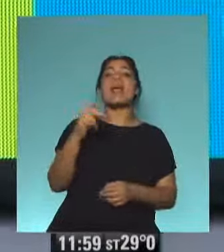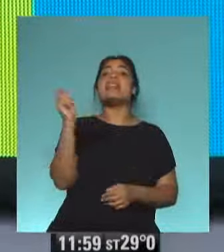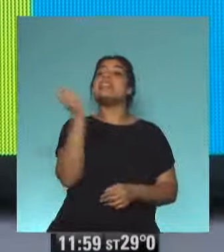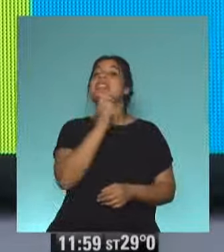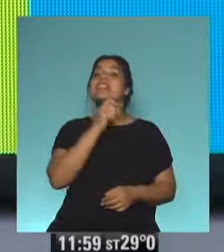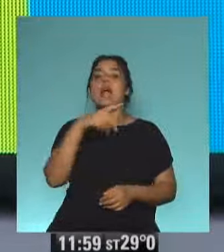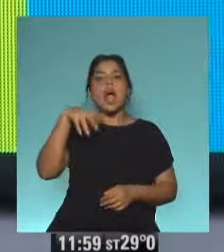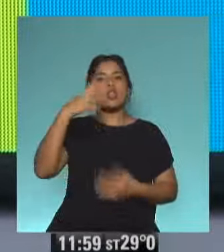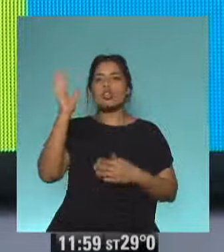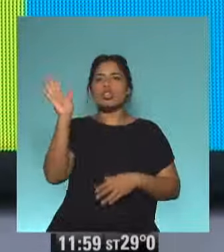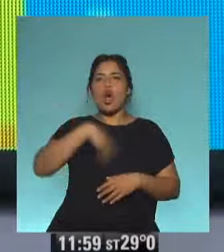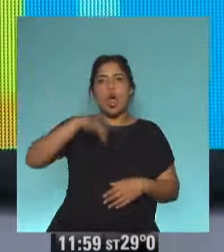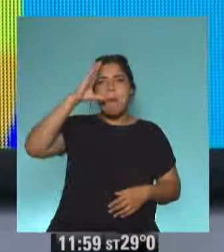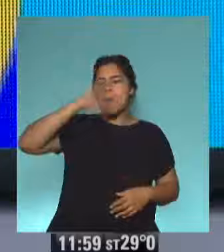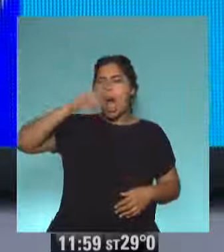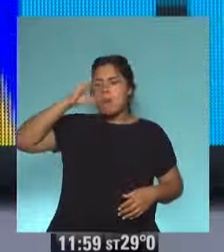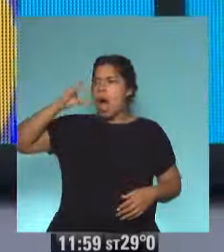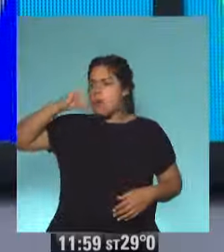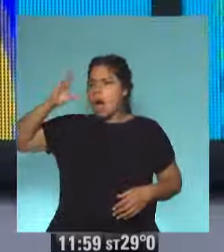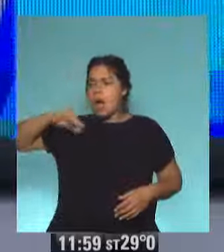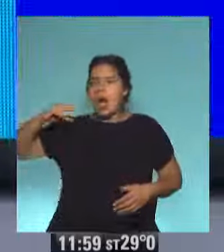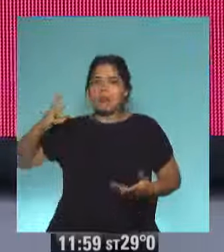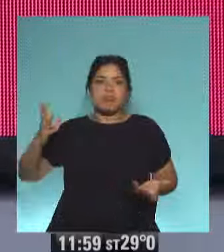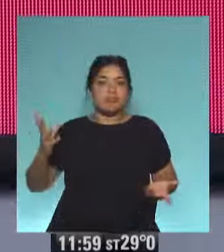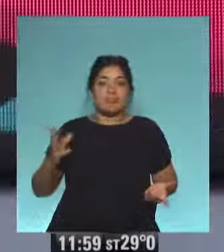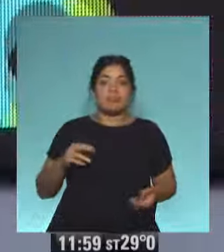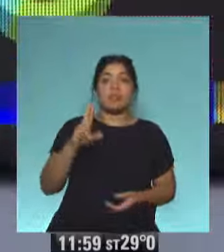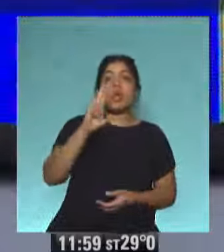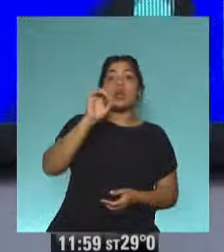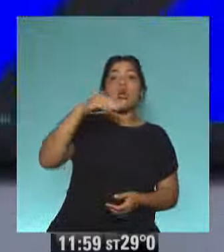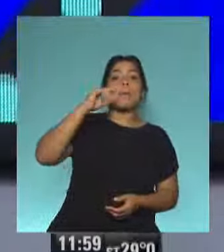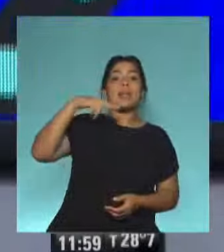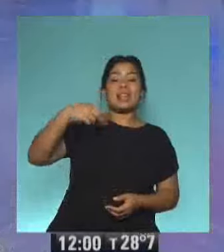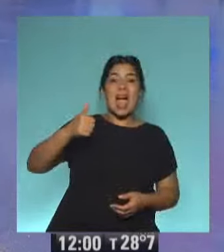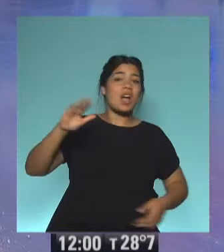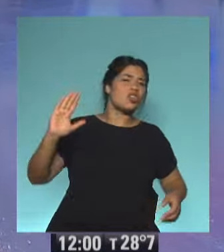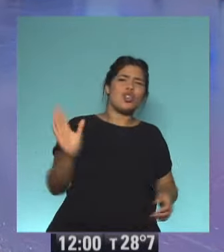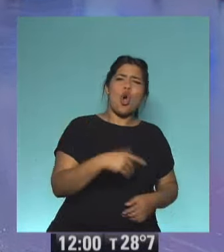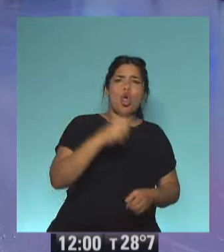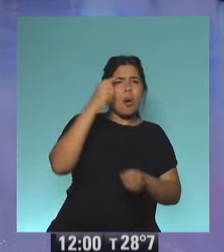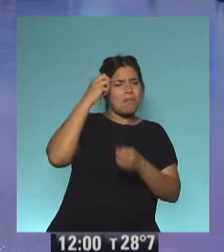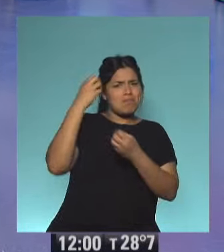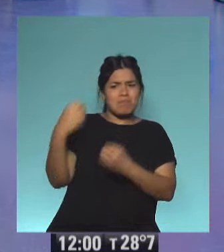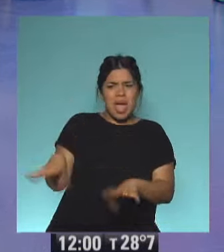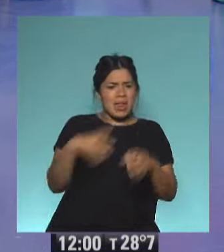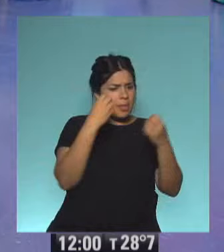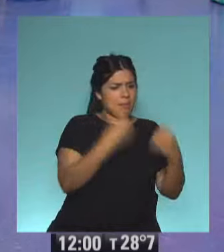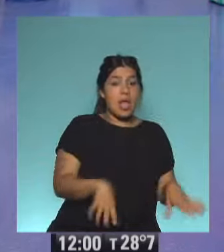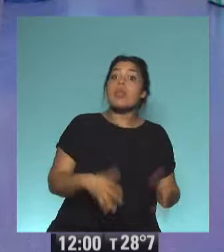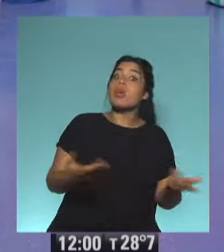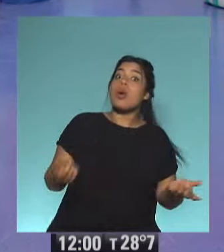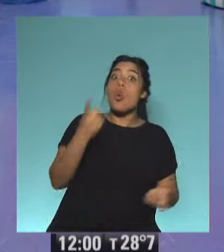La Niña Olvidadiza, a ver cómo dice. Romina Brodo perdía todo. Yendo a la playa, perdió la